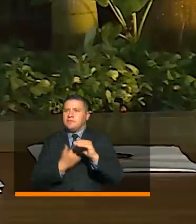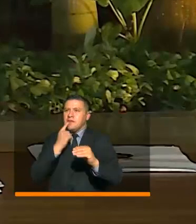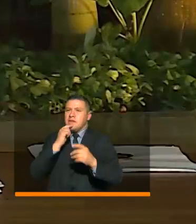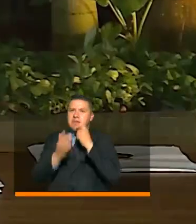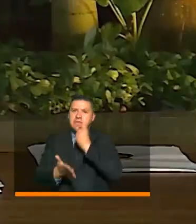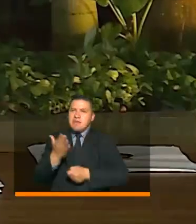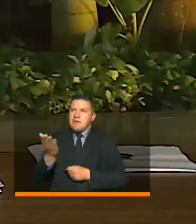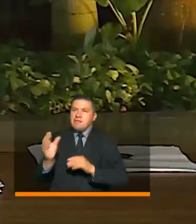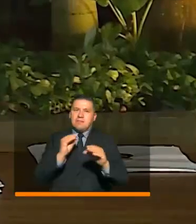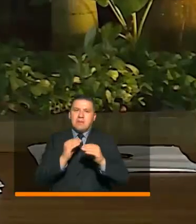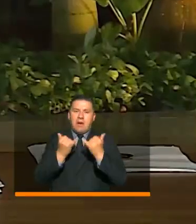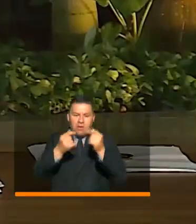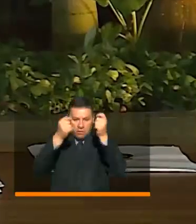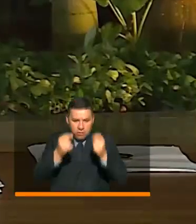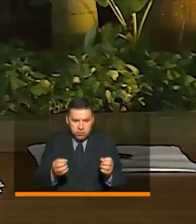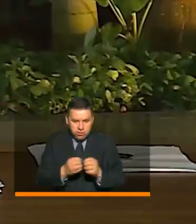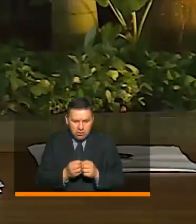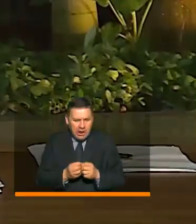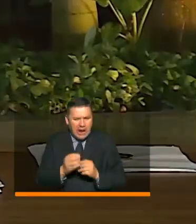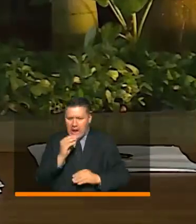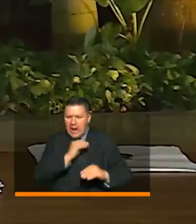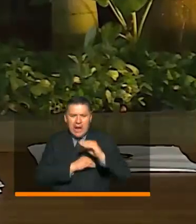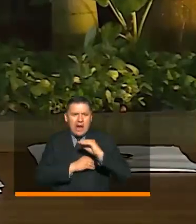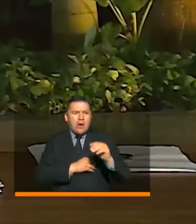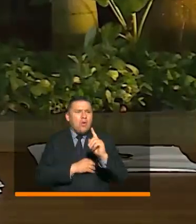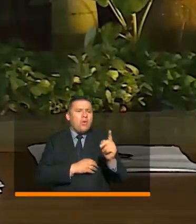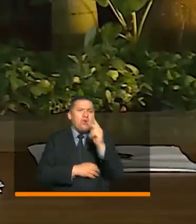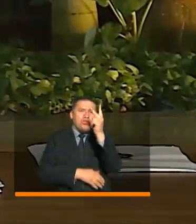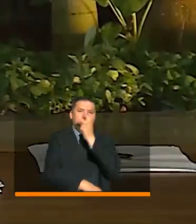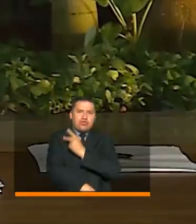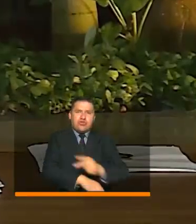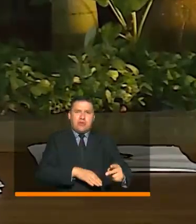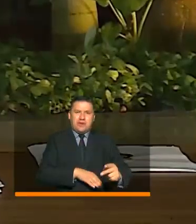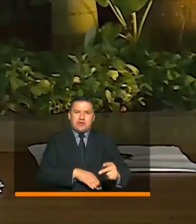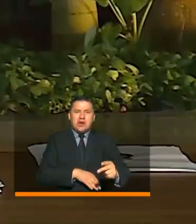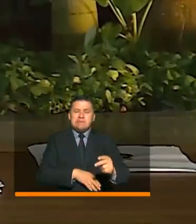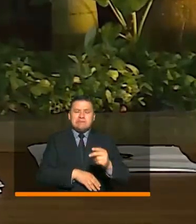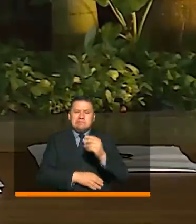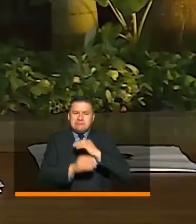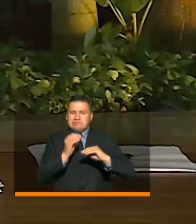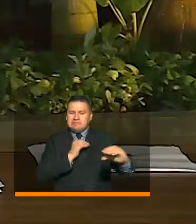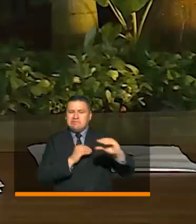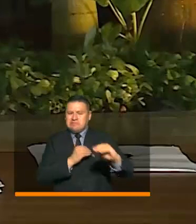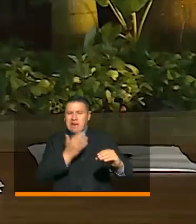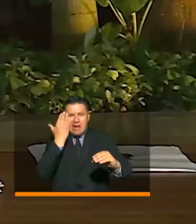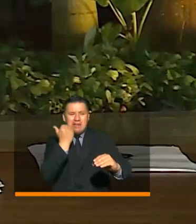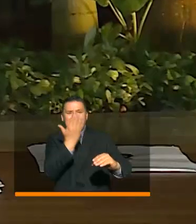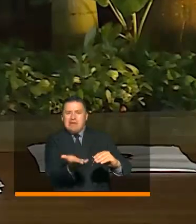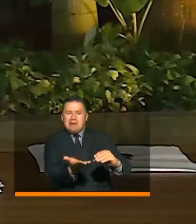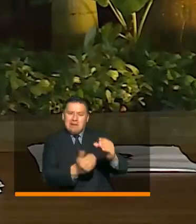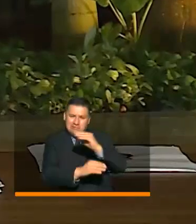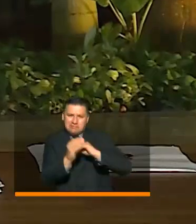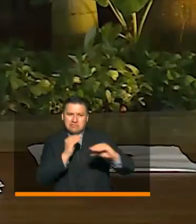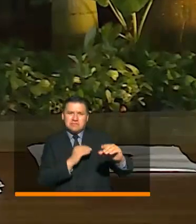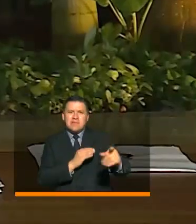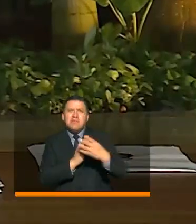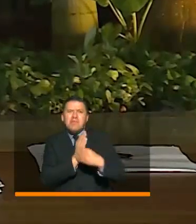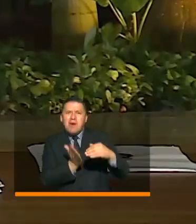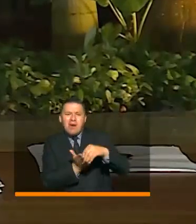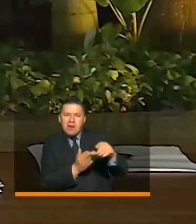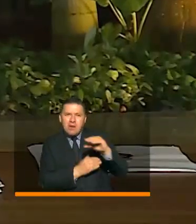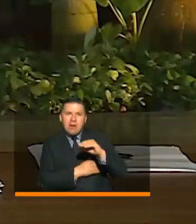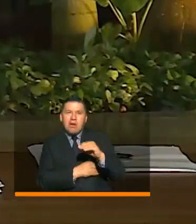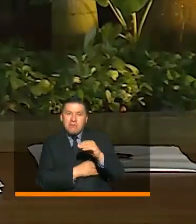llega a 2 millones de hogares de nuestro país, que corrige una gran inequidad, porque obviamente para los sectores más